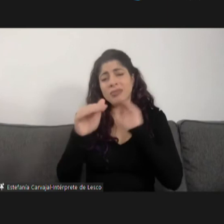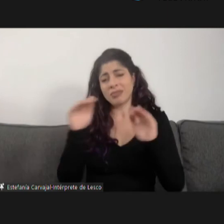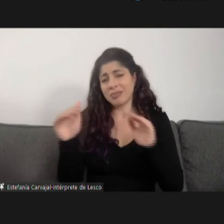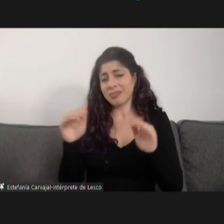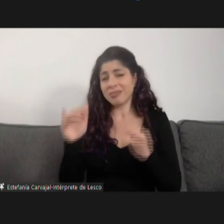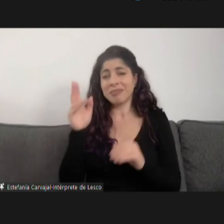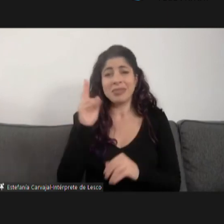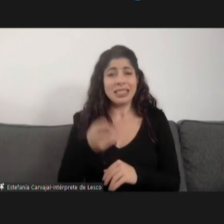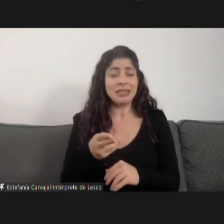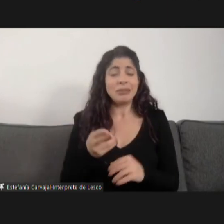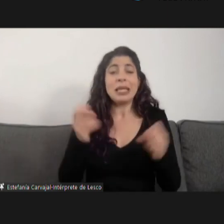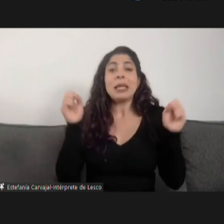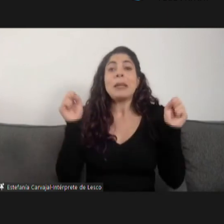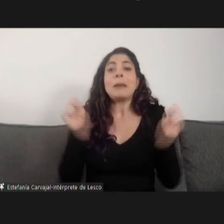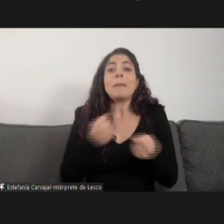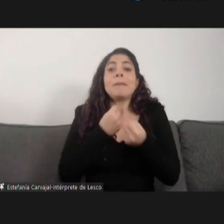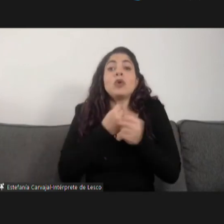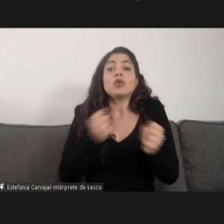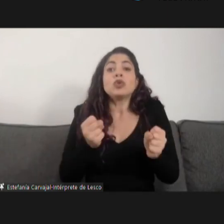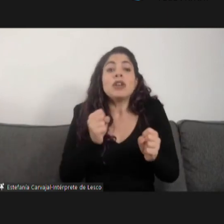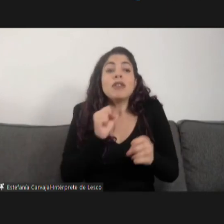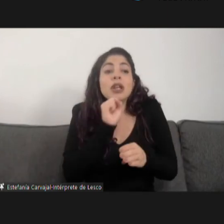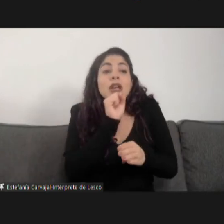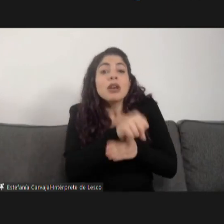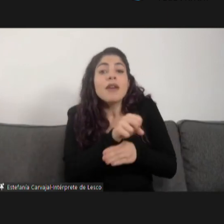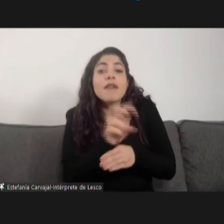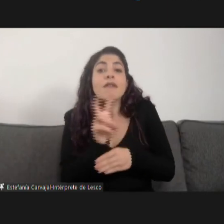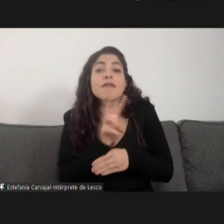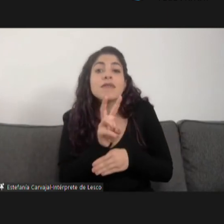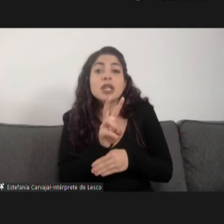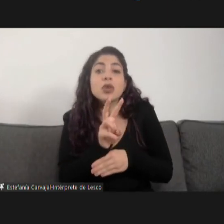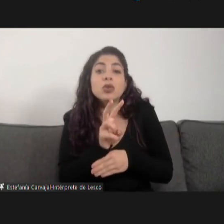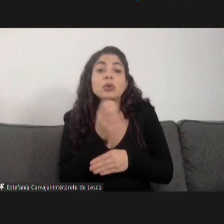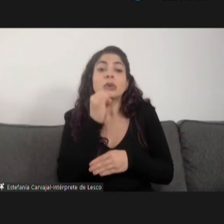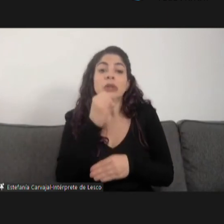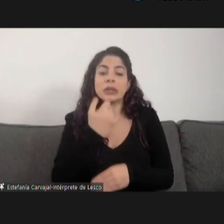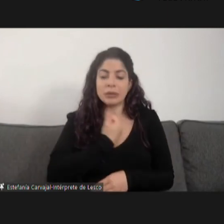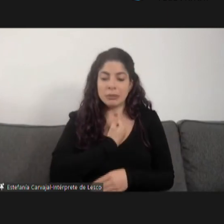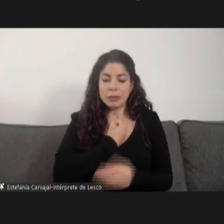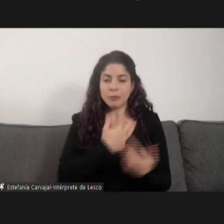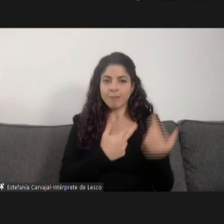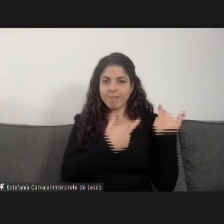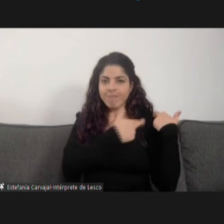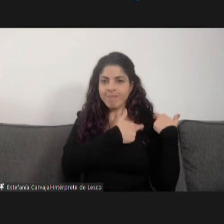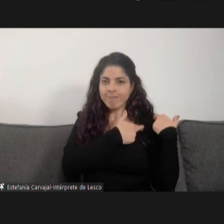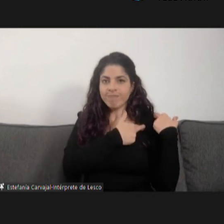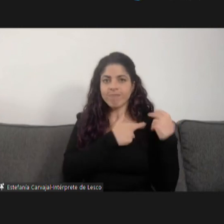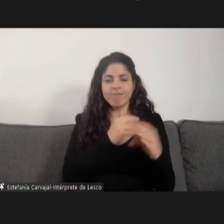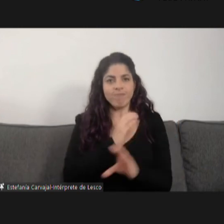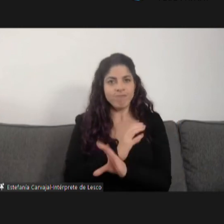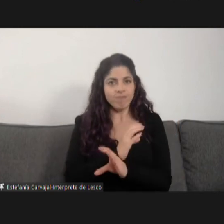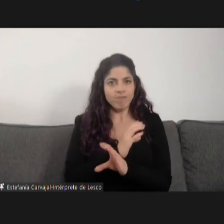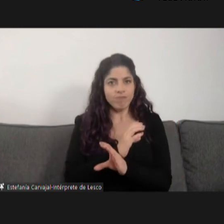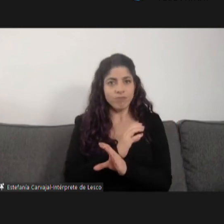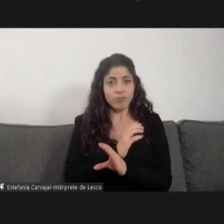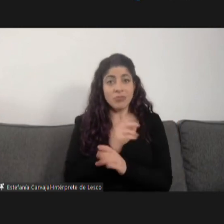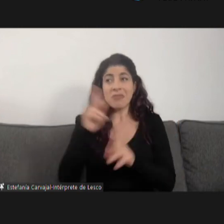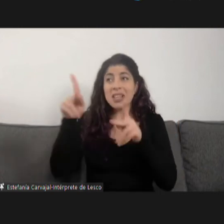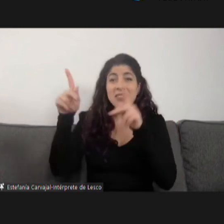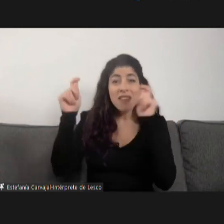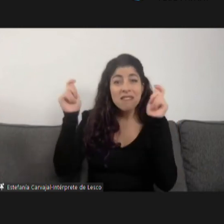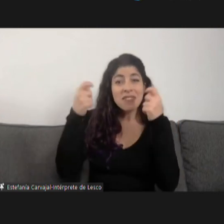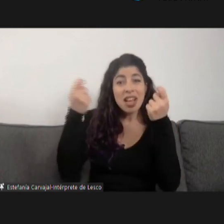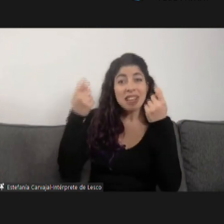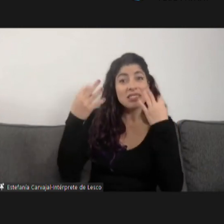no hay forma de que venzamos a este virus si no nos aplicamos todos con toda la responsabilidad que se requiere. Los que hagan esas fiestas y sigan tratando